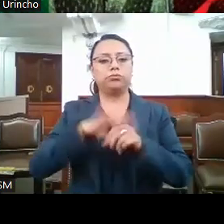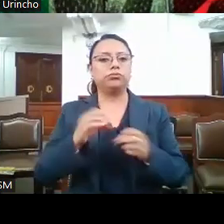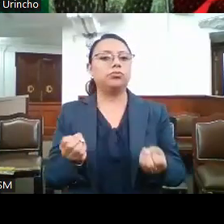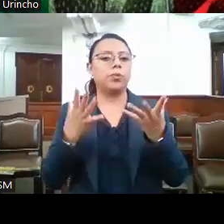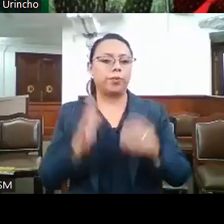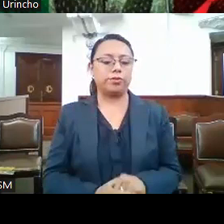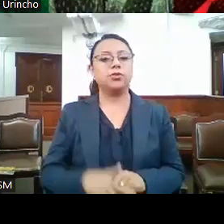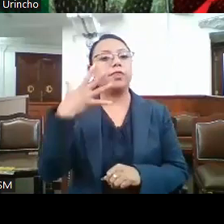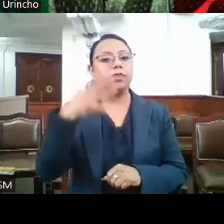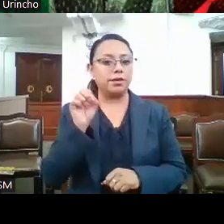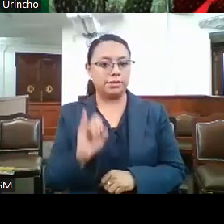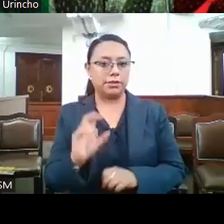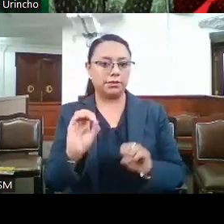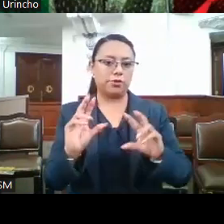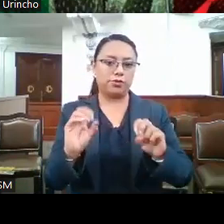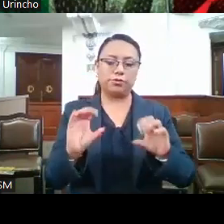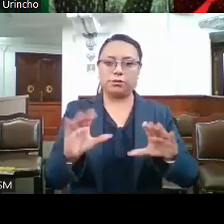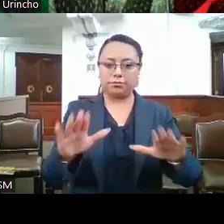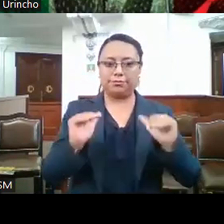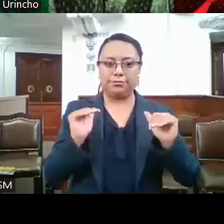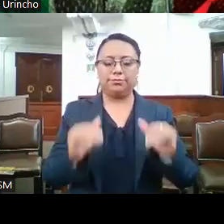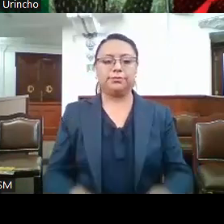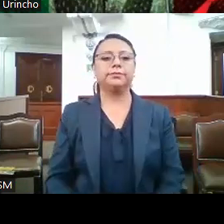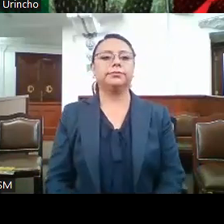0 votos en contra y 0 abstenciones.